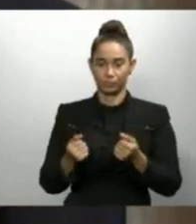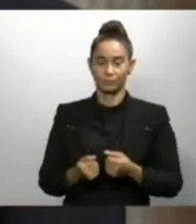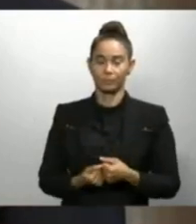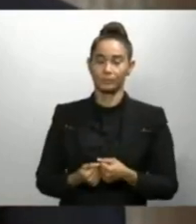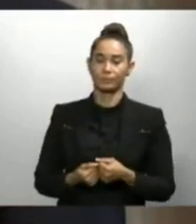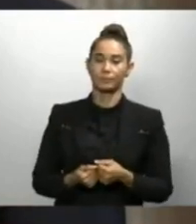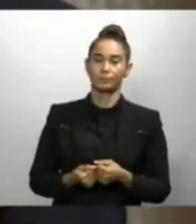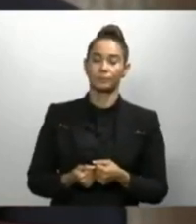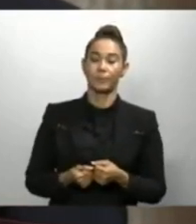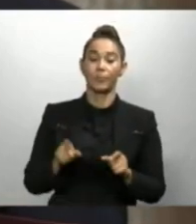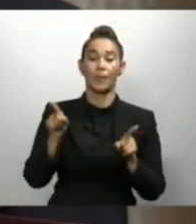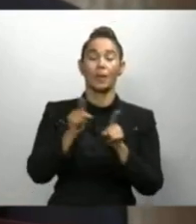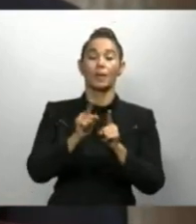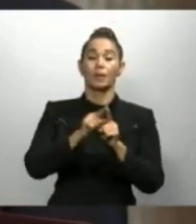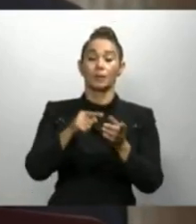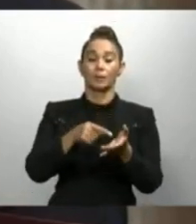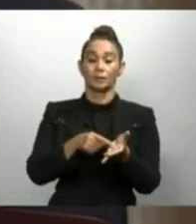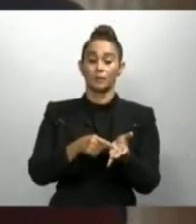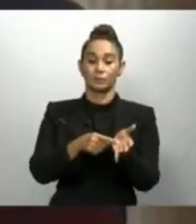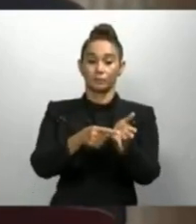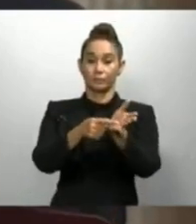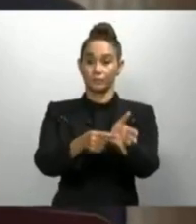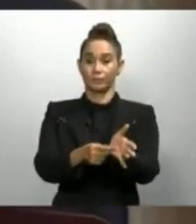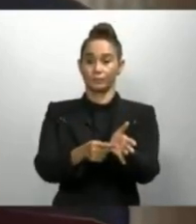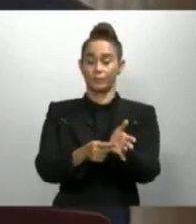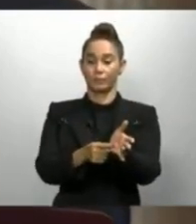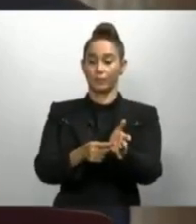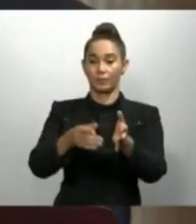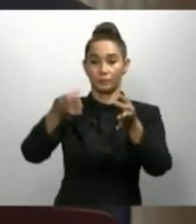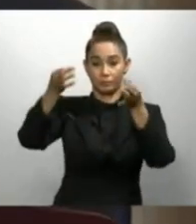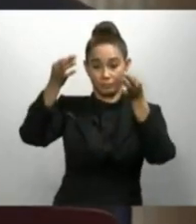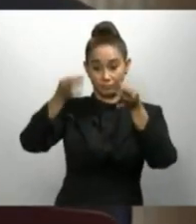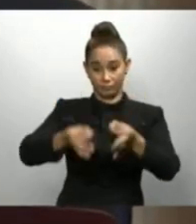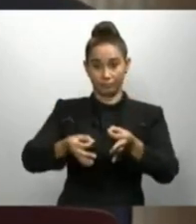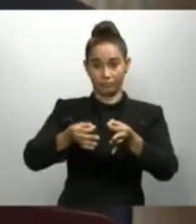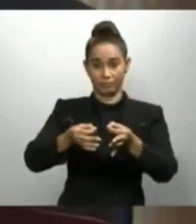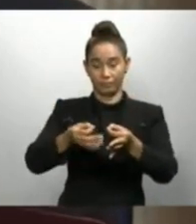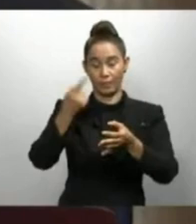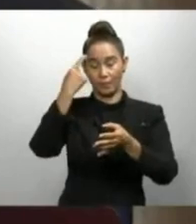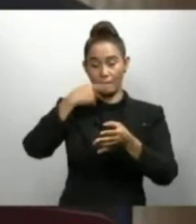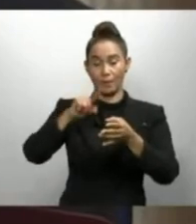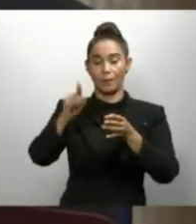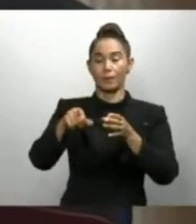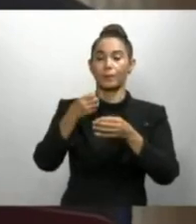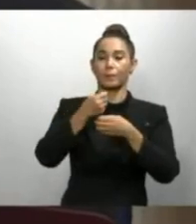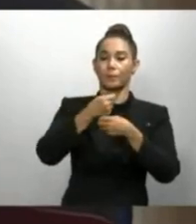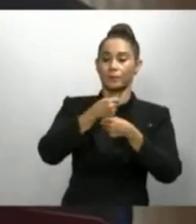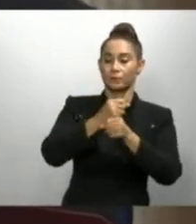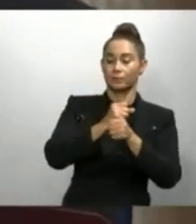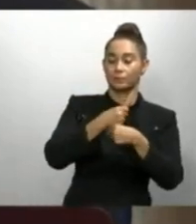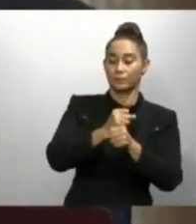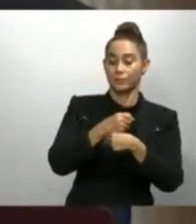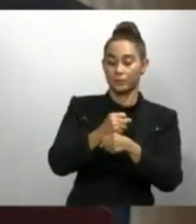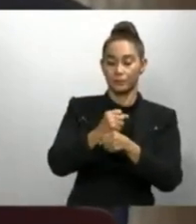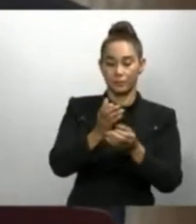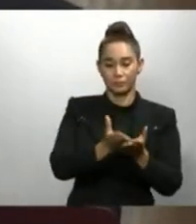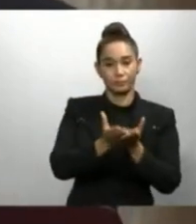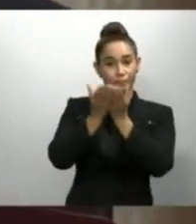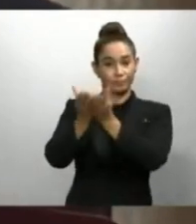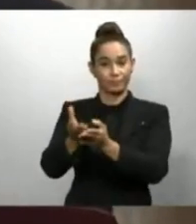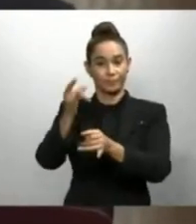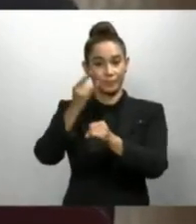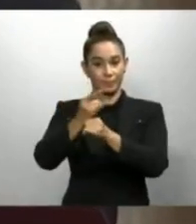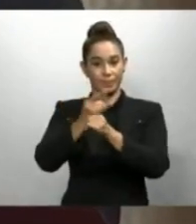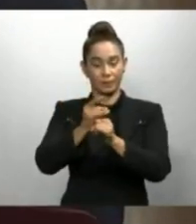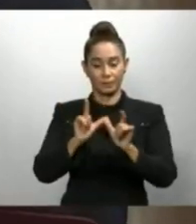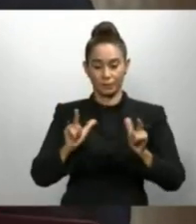La desnaturalización será un requisito indispensable para sacar el precursor de fábrica o de las